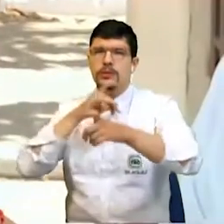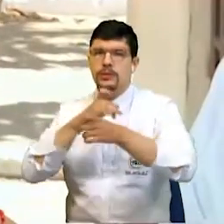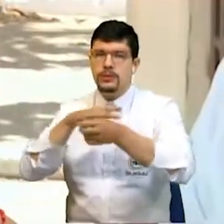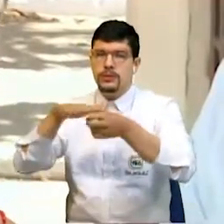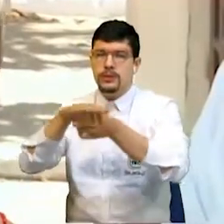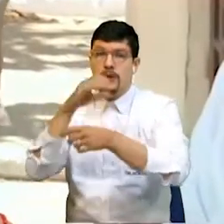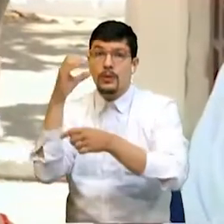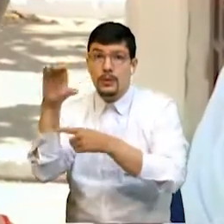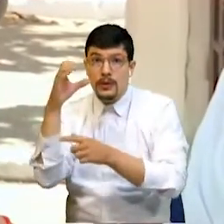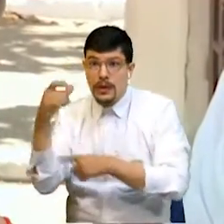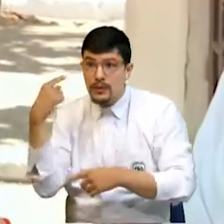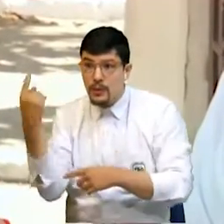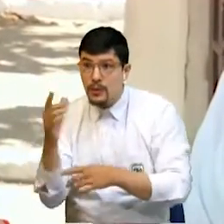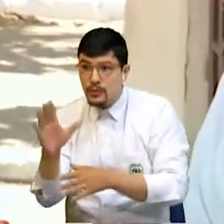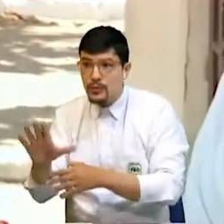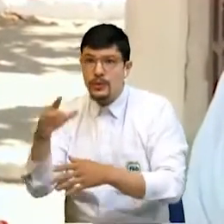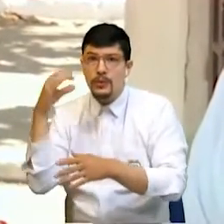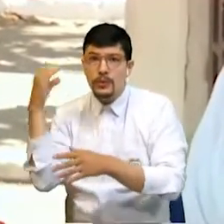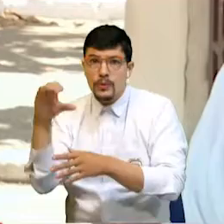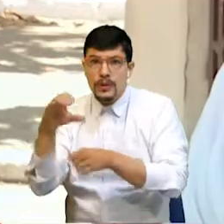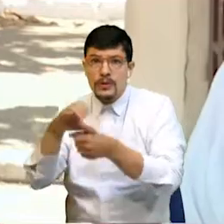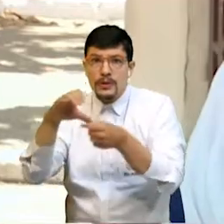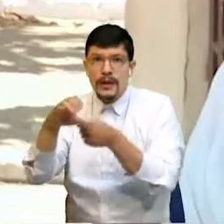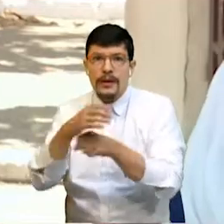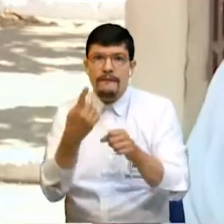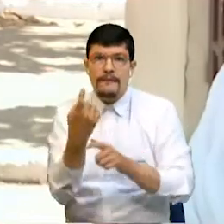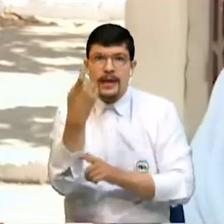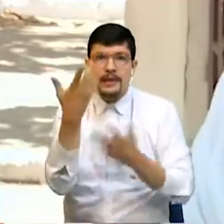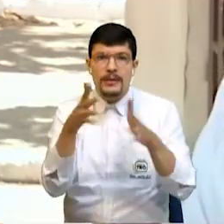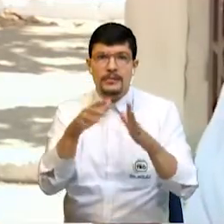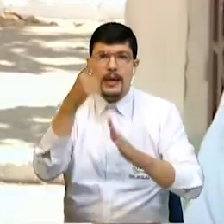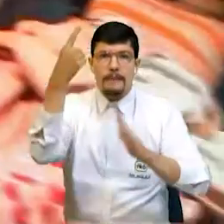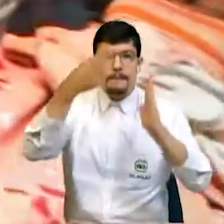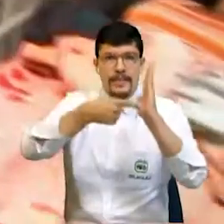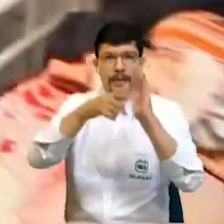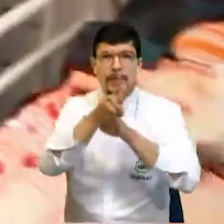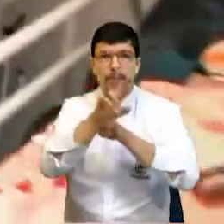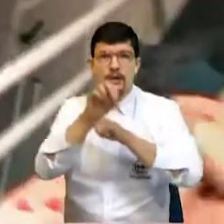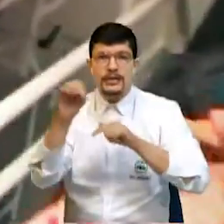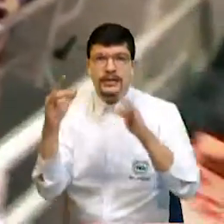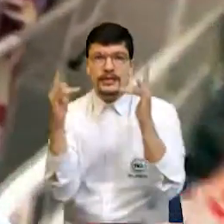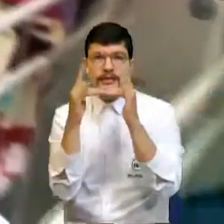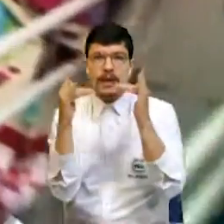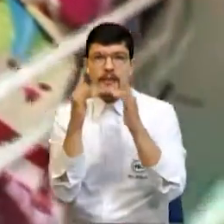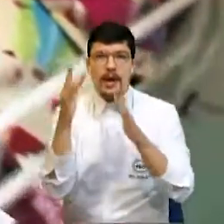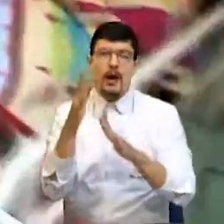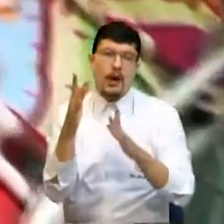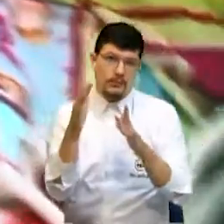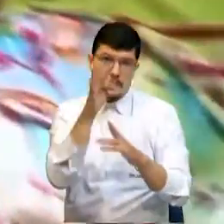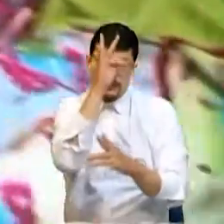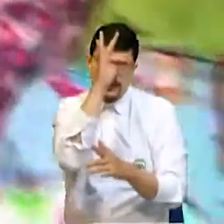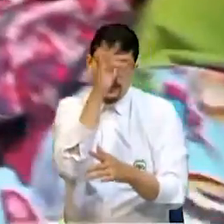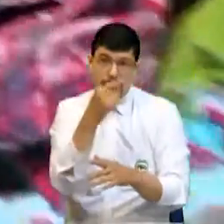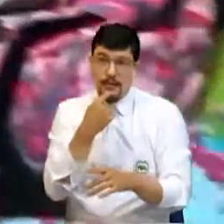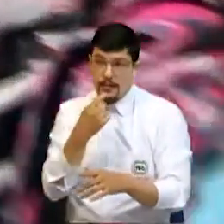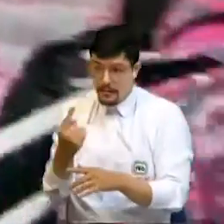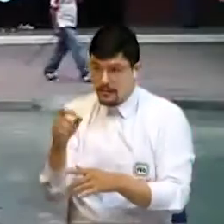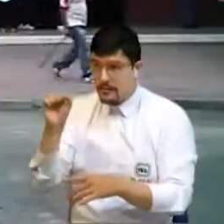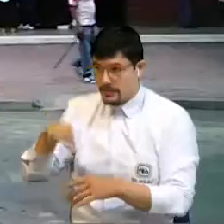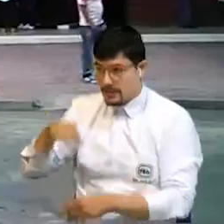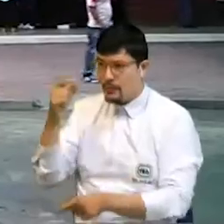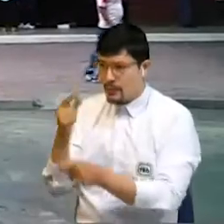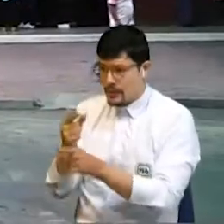computable hace falta más o menos unas 1.200 camas hospitalarias más entonces si hablan de lo que son los